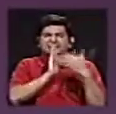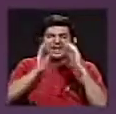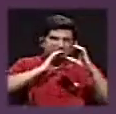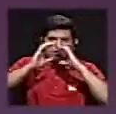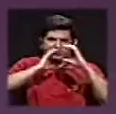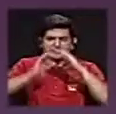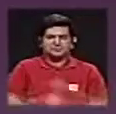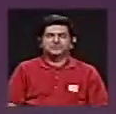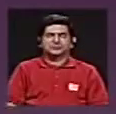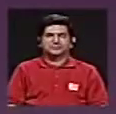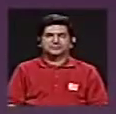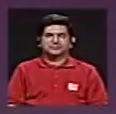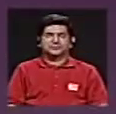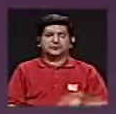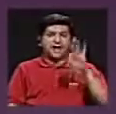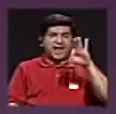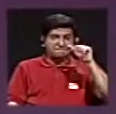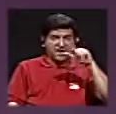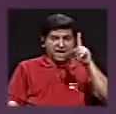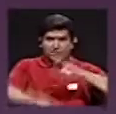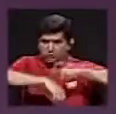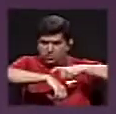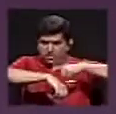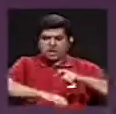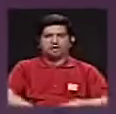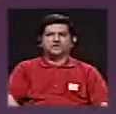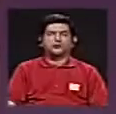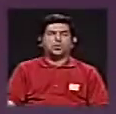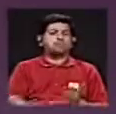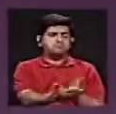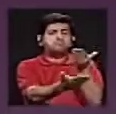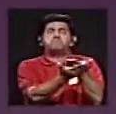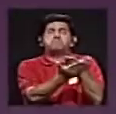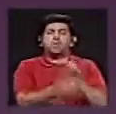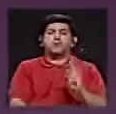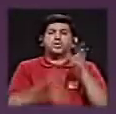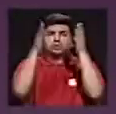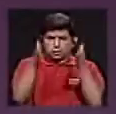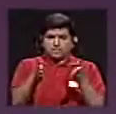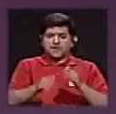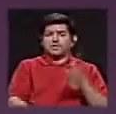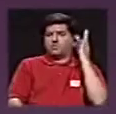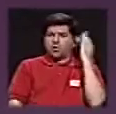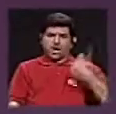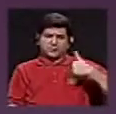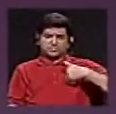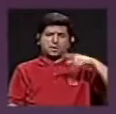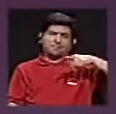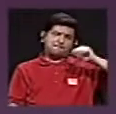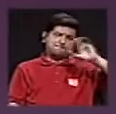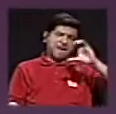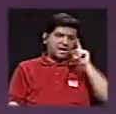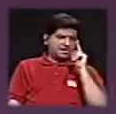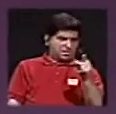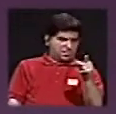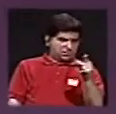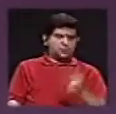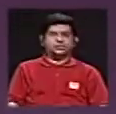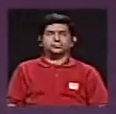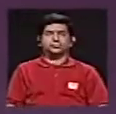el frente amplio en algún momento propuso a los compañeros y a las compañeras del pack que